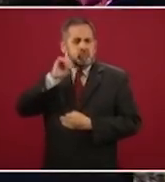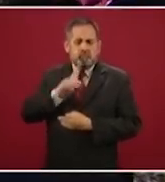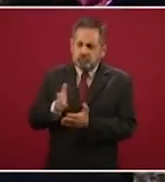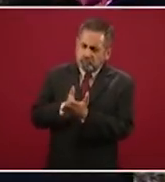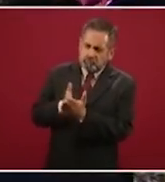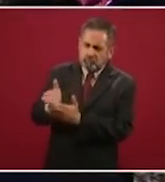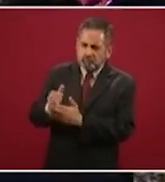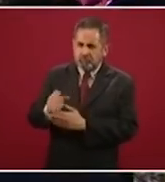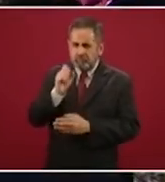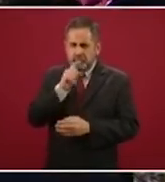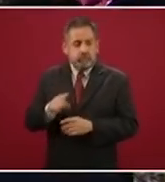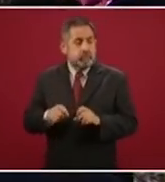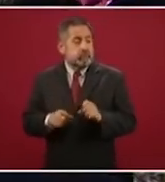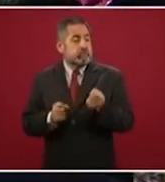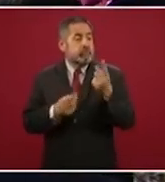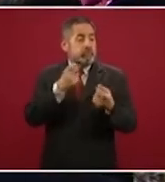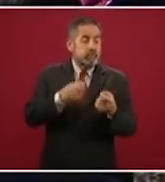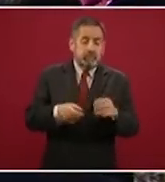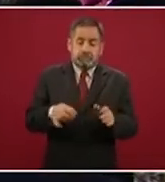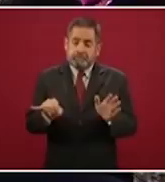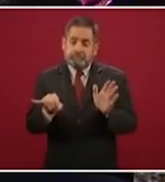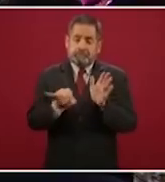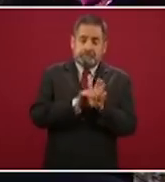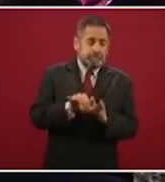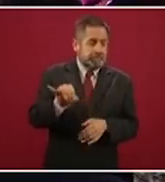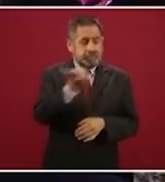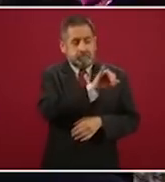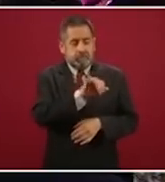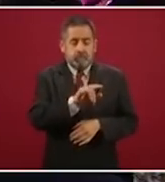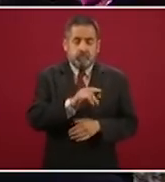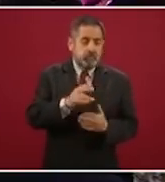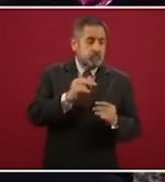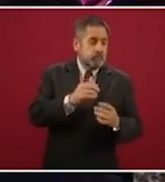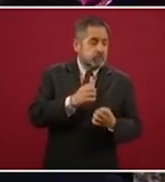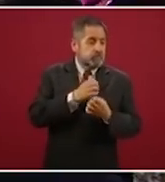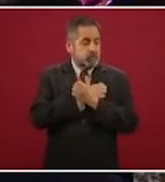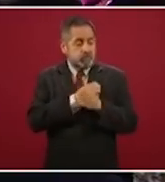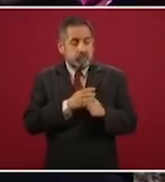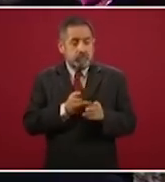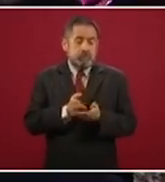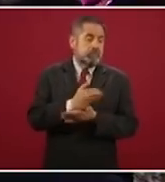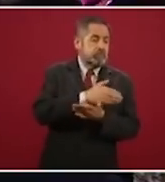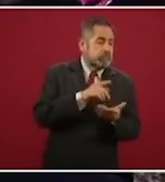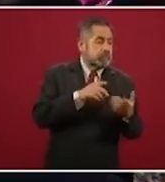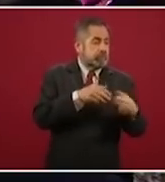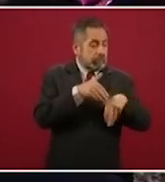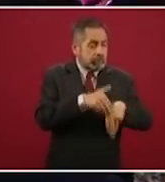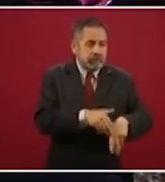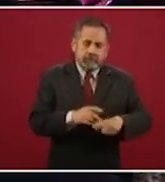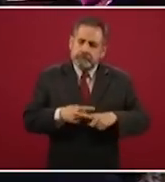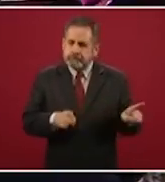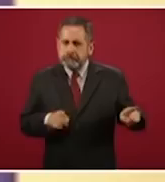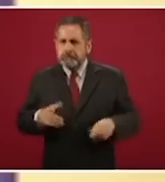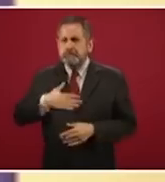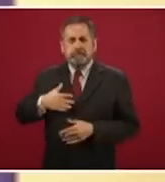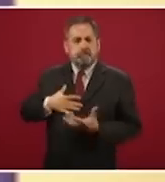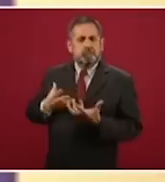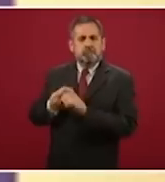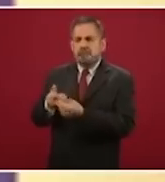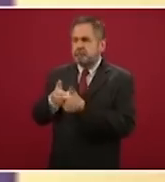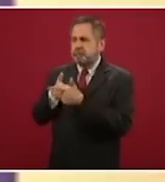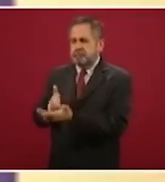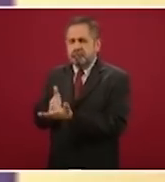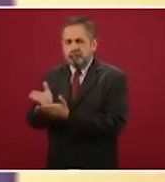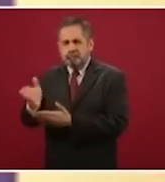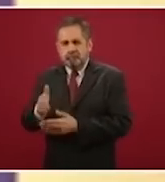a las muy estúpidas o a las que por efecto de su educación hayan contraído un hábito servil. De ambas clases también